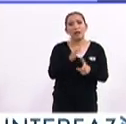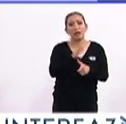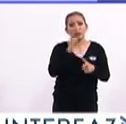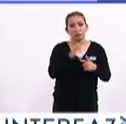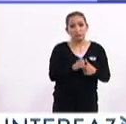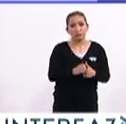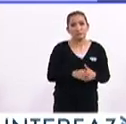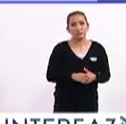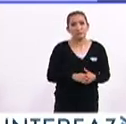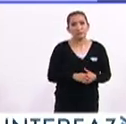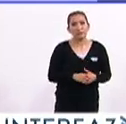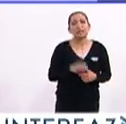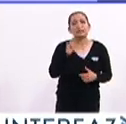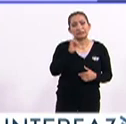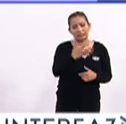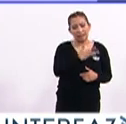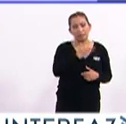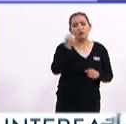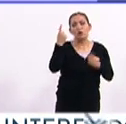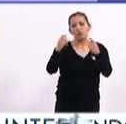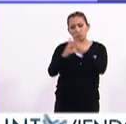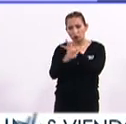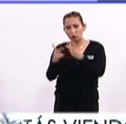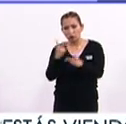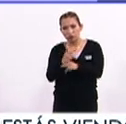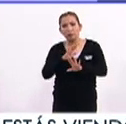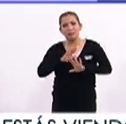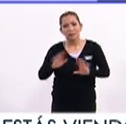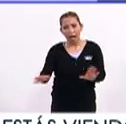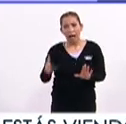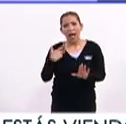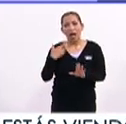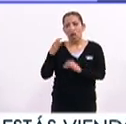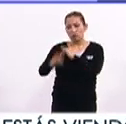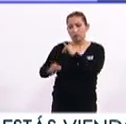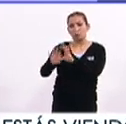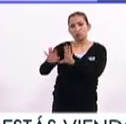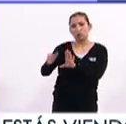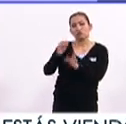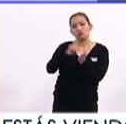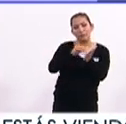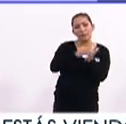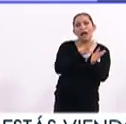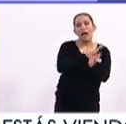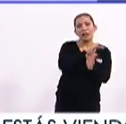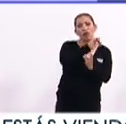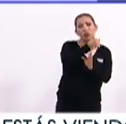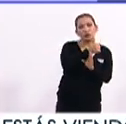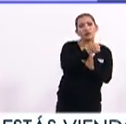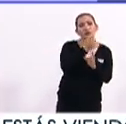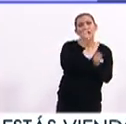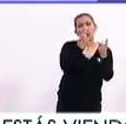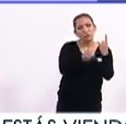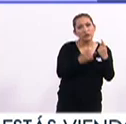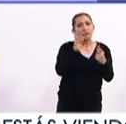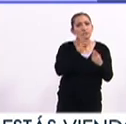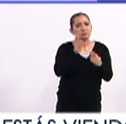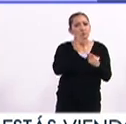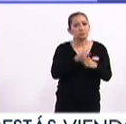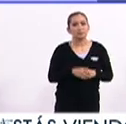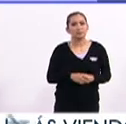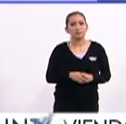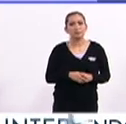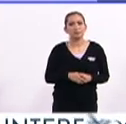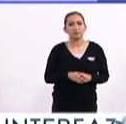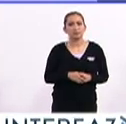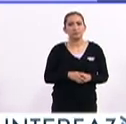Entonces, aunque sí tenemos productos que podríamos considerar final, todavía hay algunos que pueden reformularse